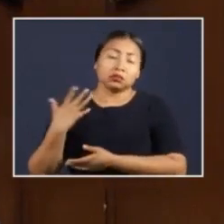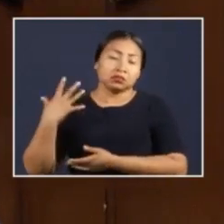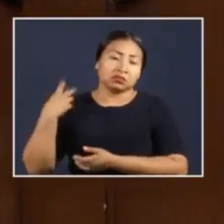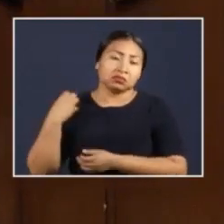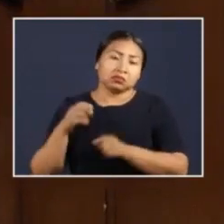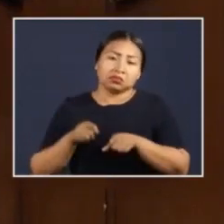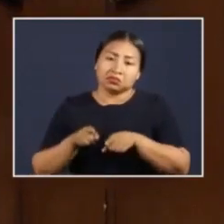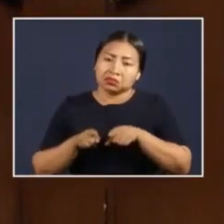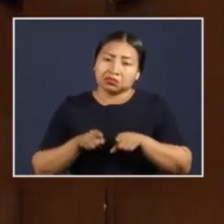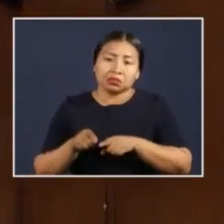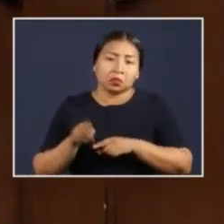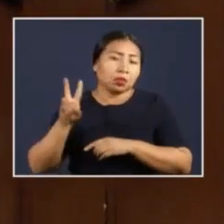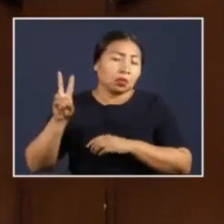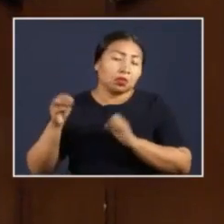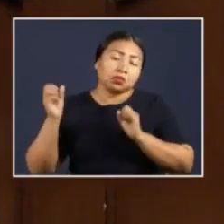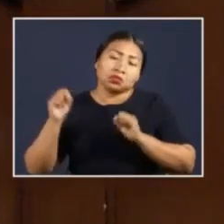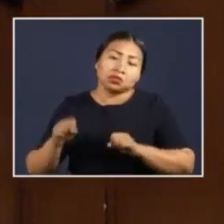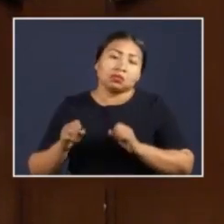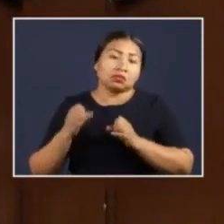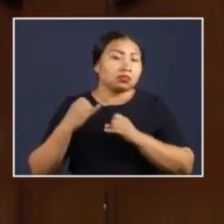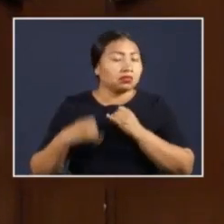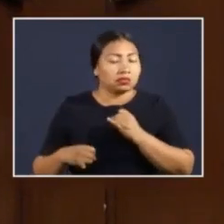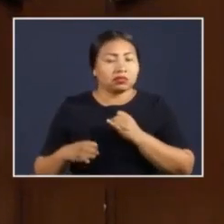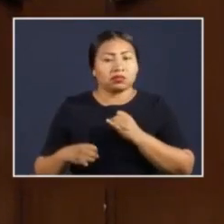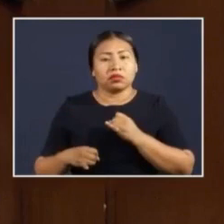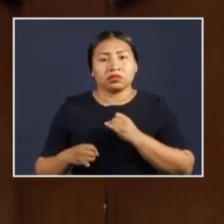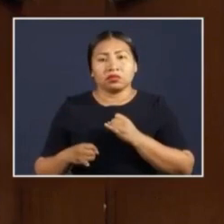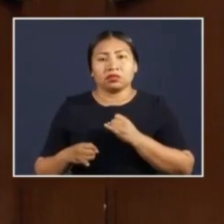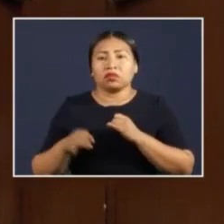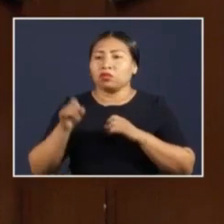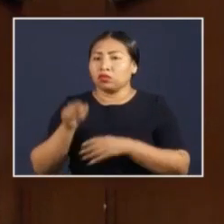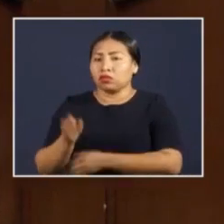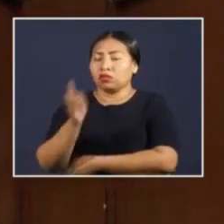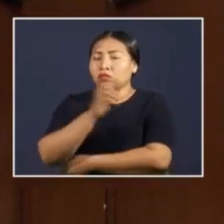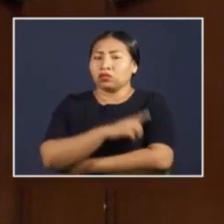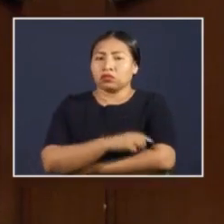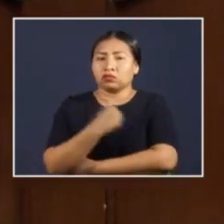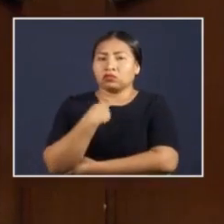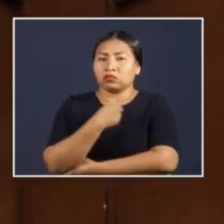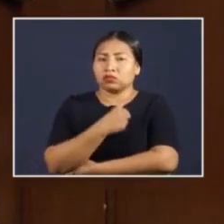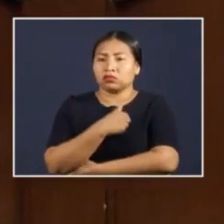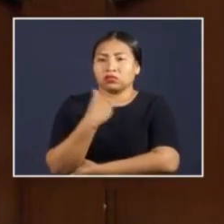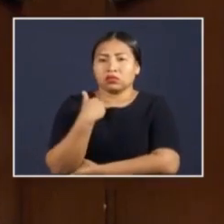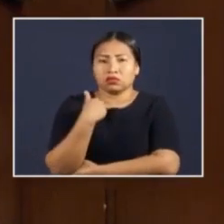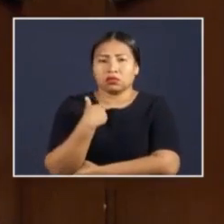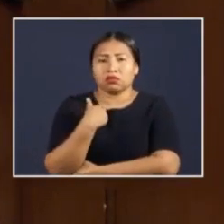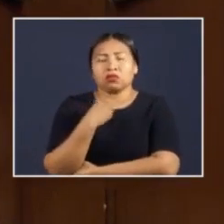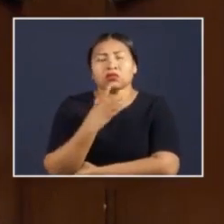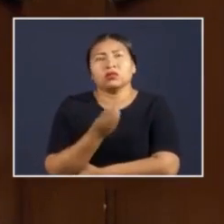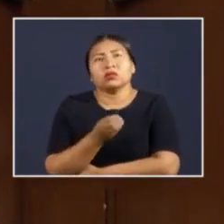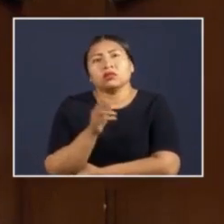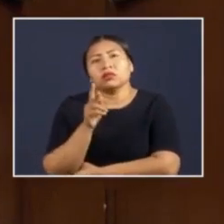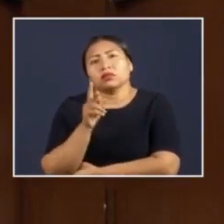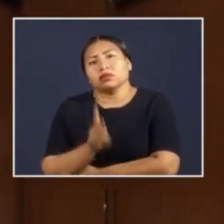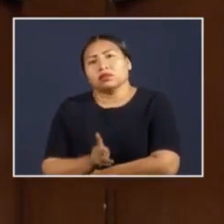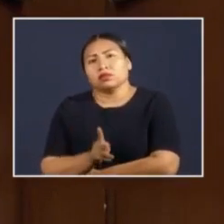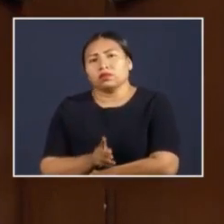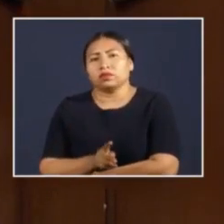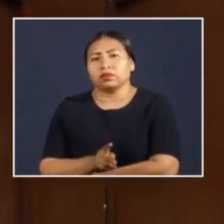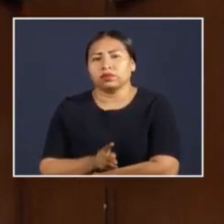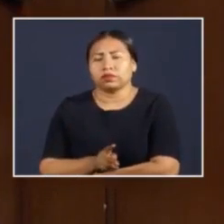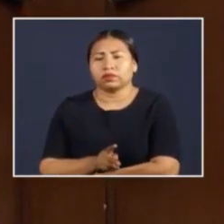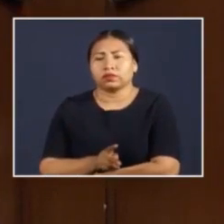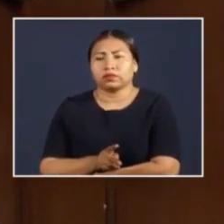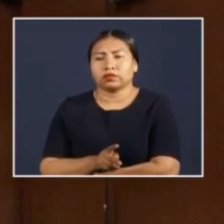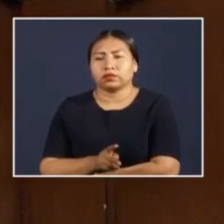desarrollar la misma hoy en día tenemos una cantidad de personas con años en el sistema penitenciario que no